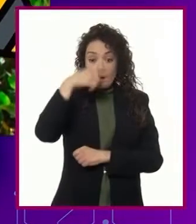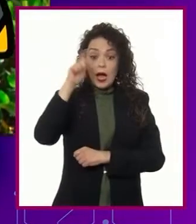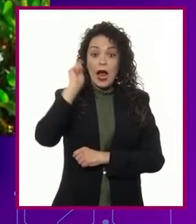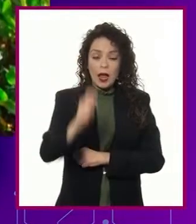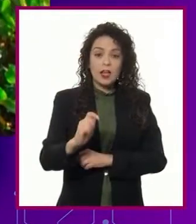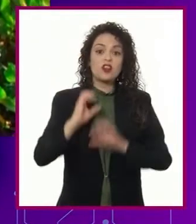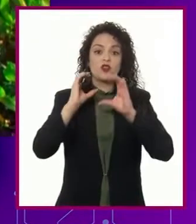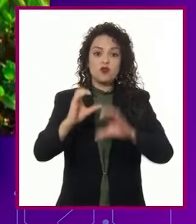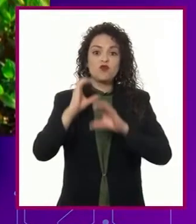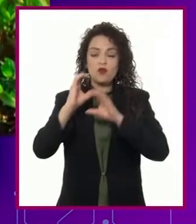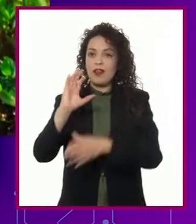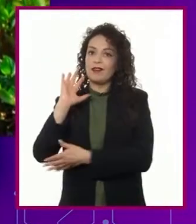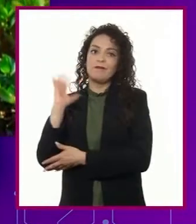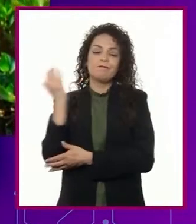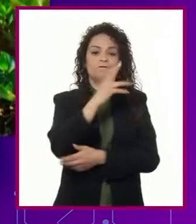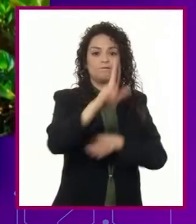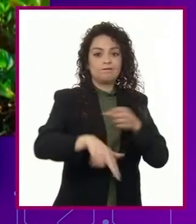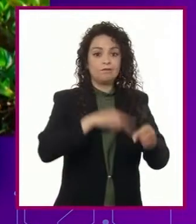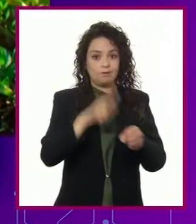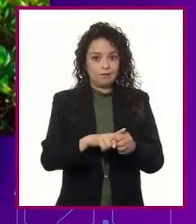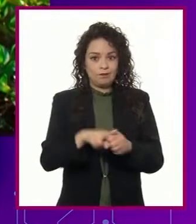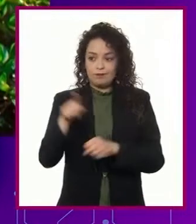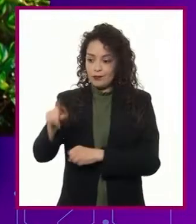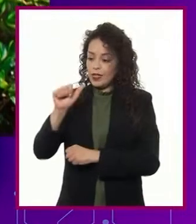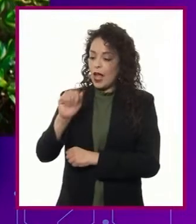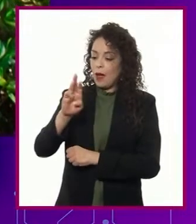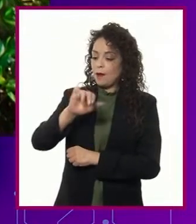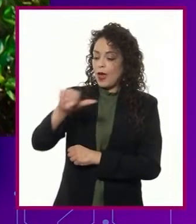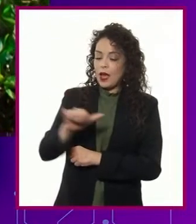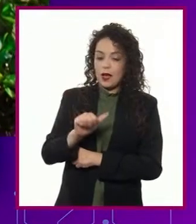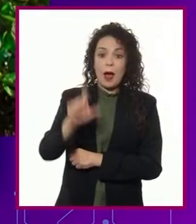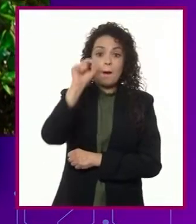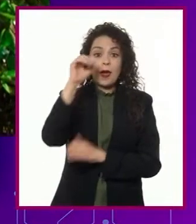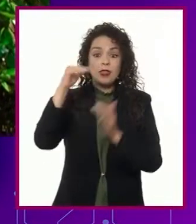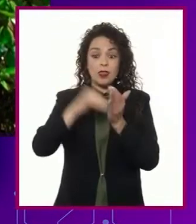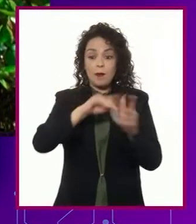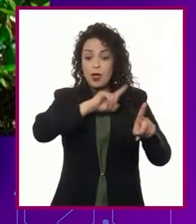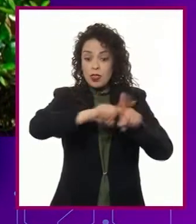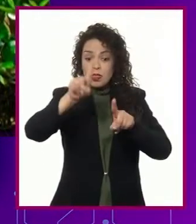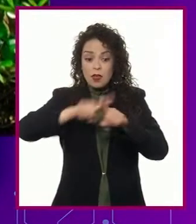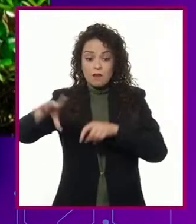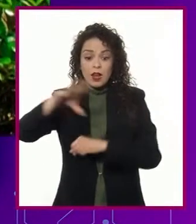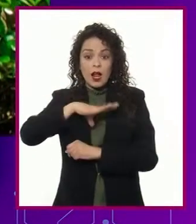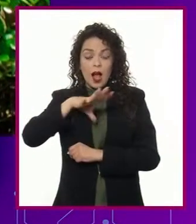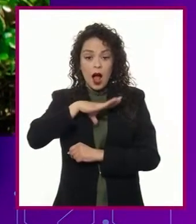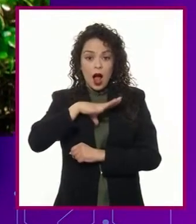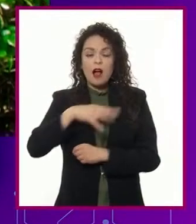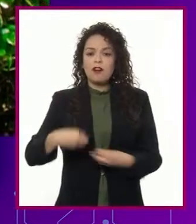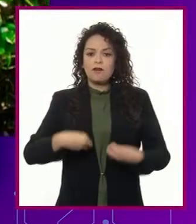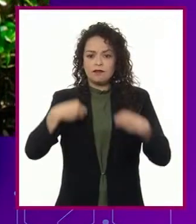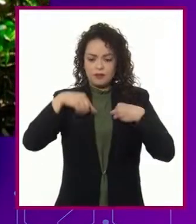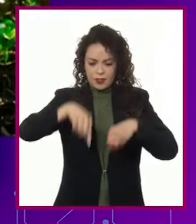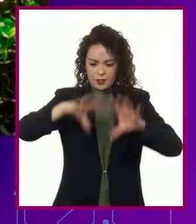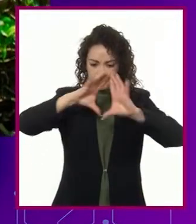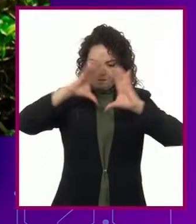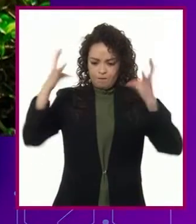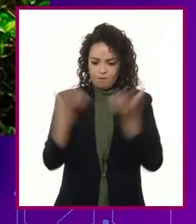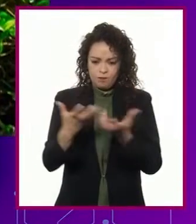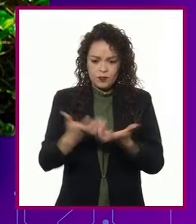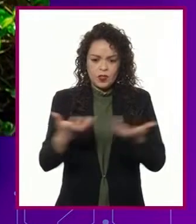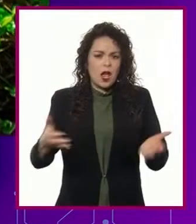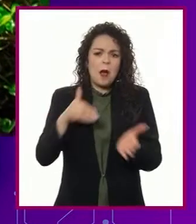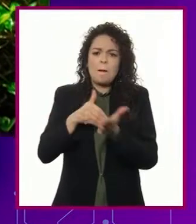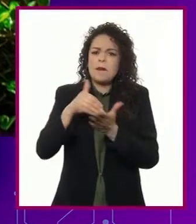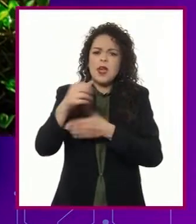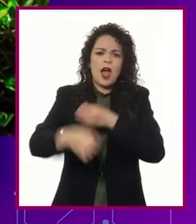medio ambiente, la abeja. Las 20.000 especies de abejas que existen han habitado la Tierra por millones de años. Sus